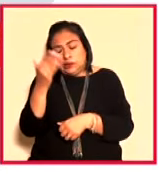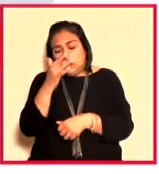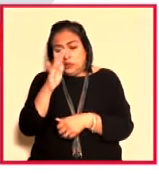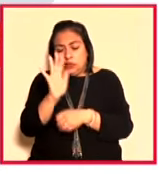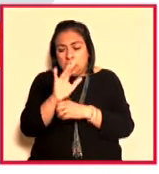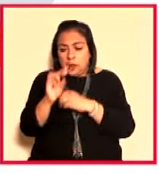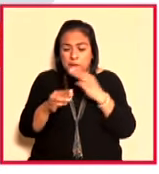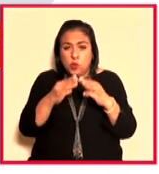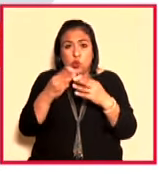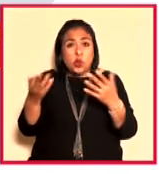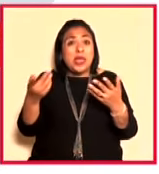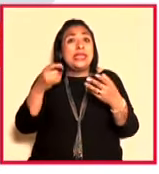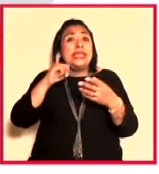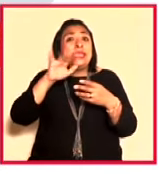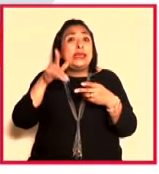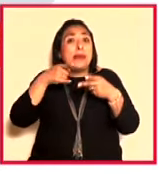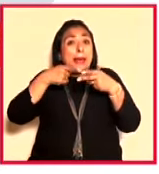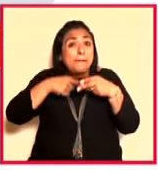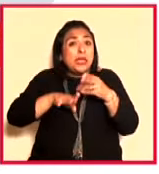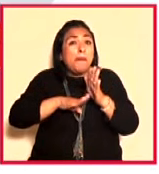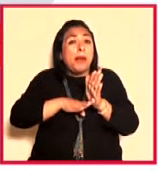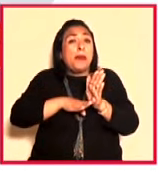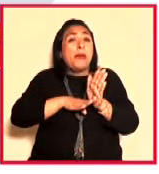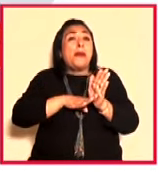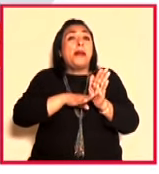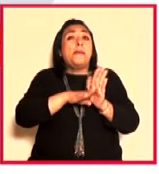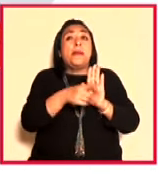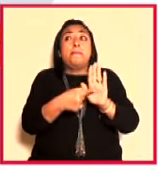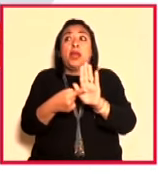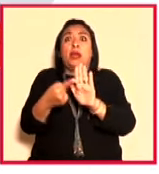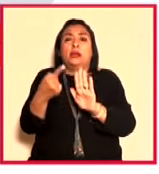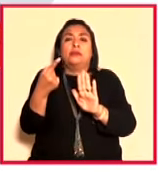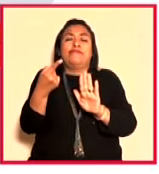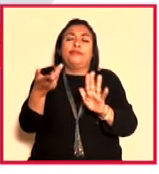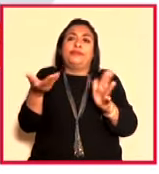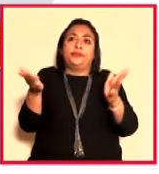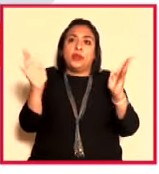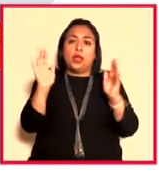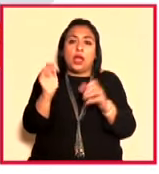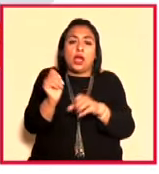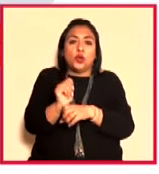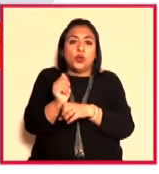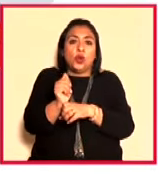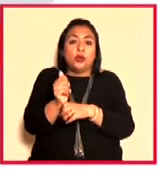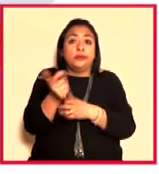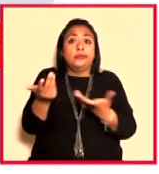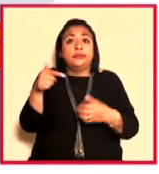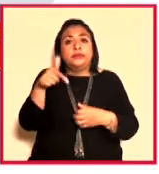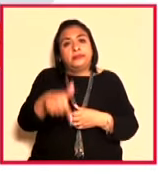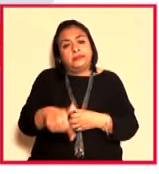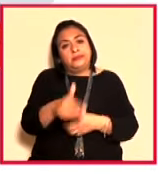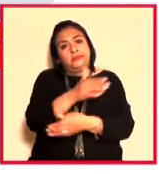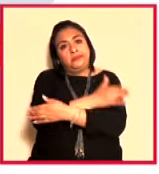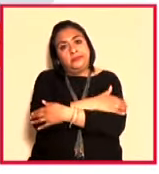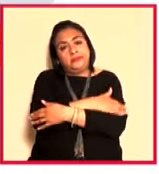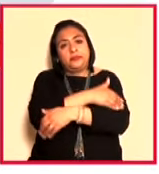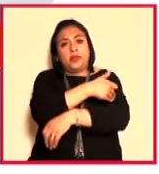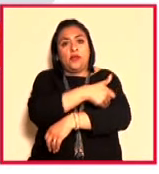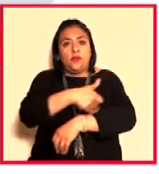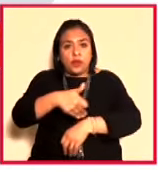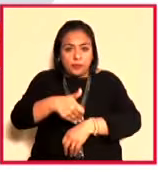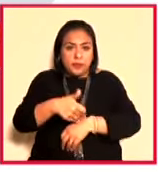carrera estaba despuntando, apenas nos estaba mostrando de lo que era capaz este actor. Y bueno, pues desde aquí le mandamos un abrazo a toda la familia y por supuesto a